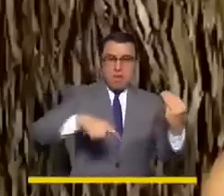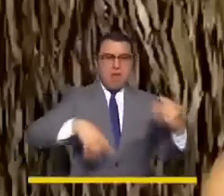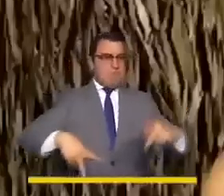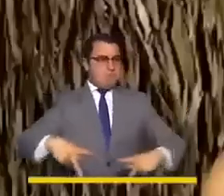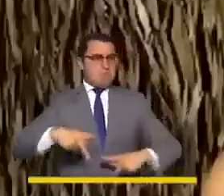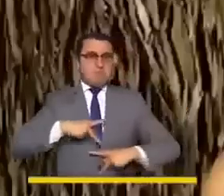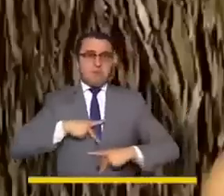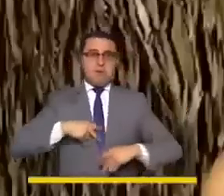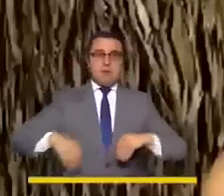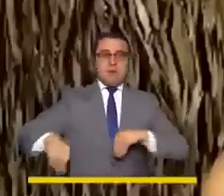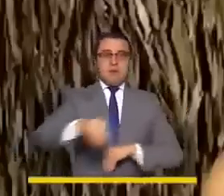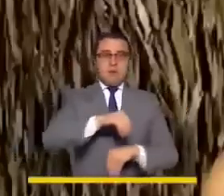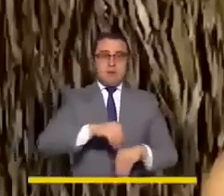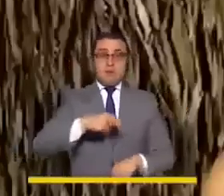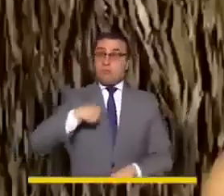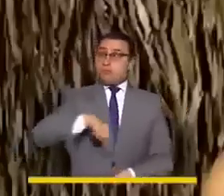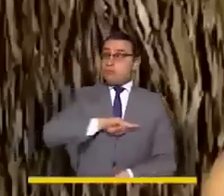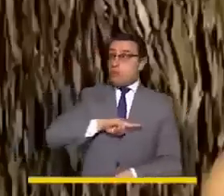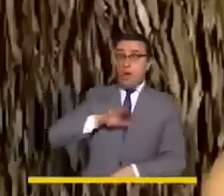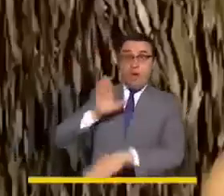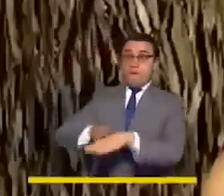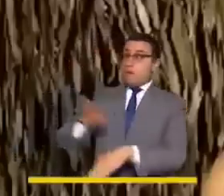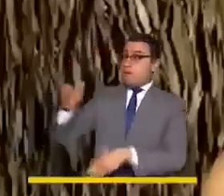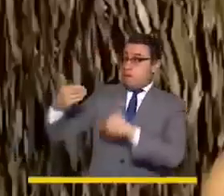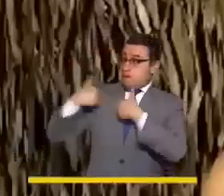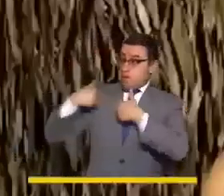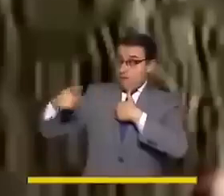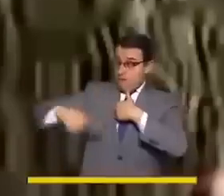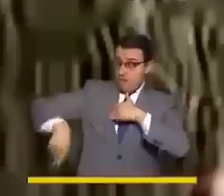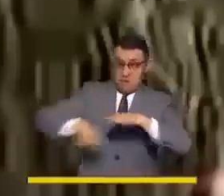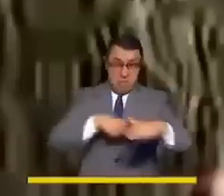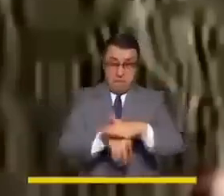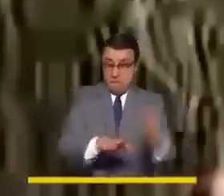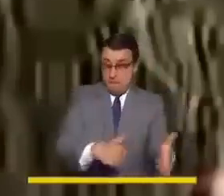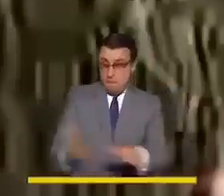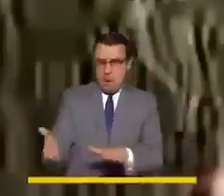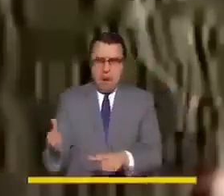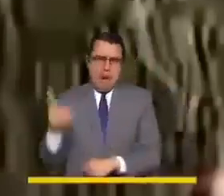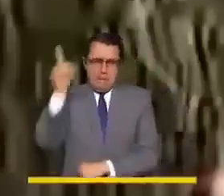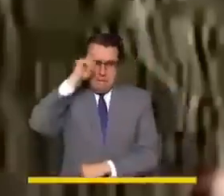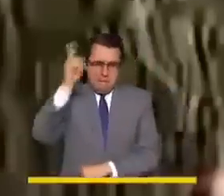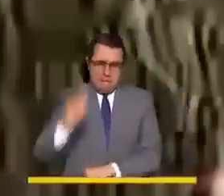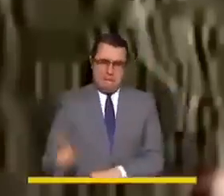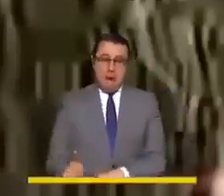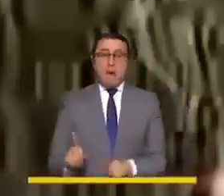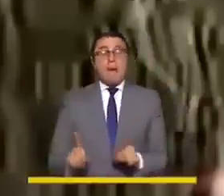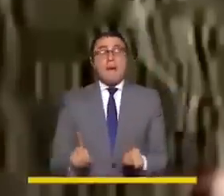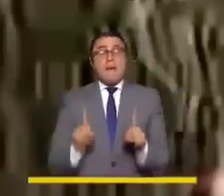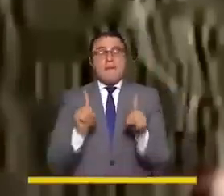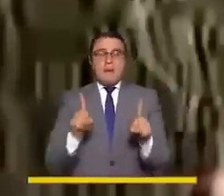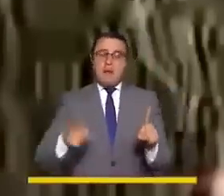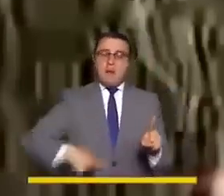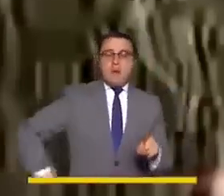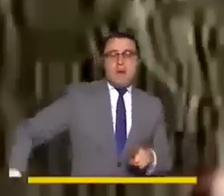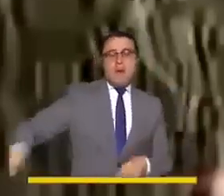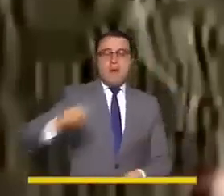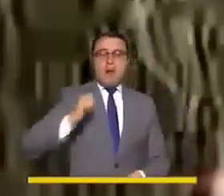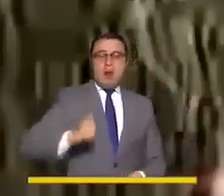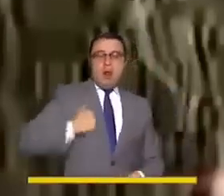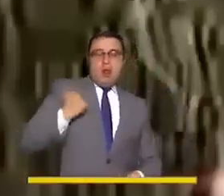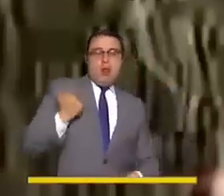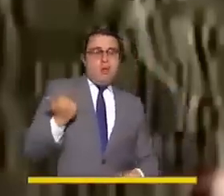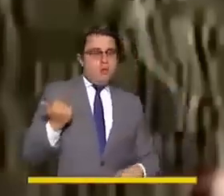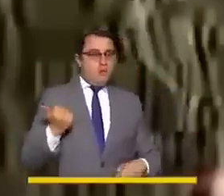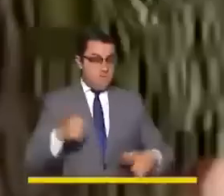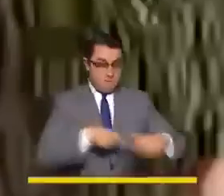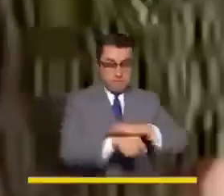No voy a acusarlos de la masacre, no sabemos de eso, pero se quedó beneficiaria del